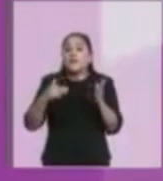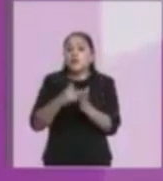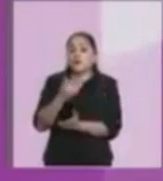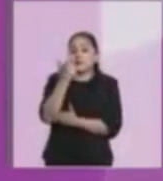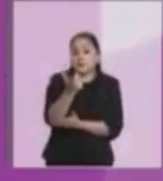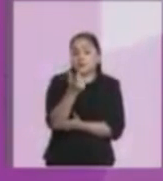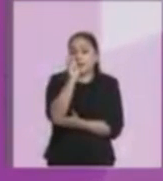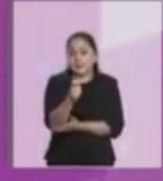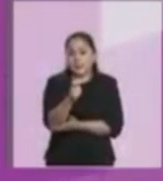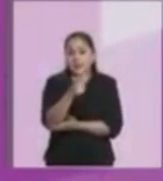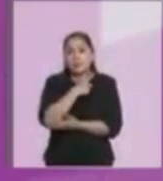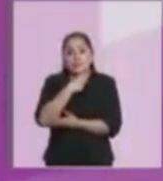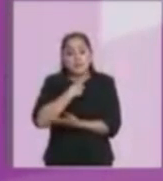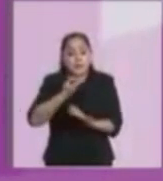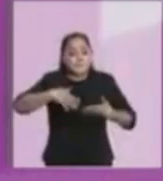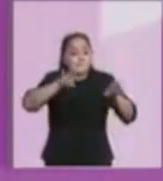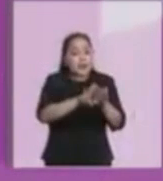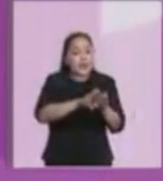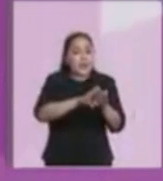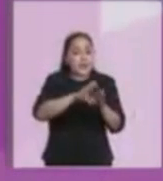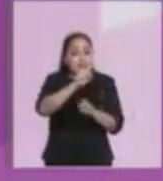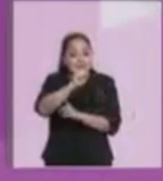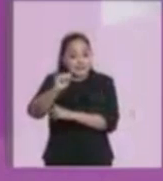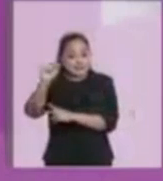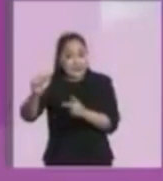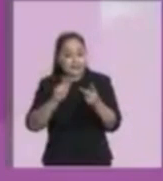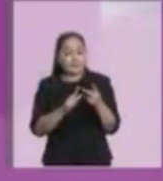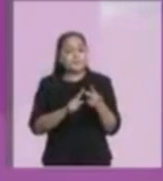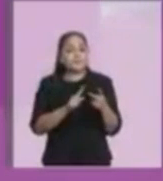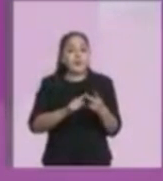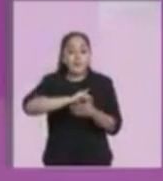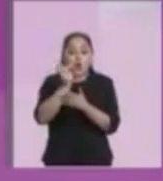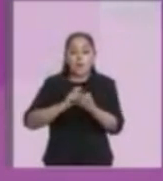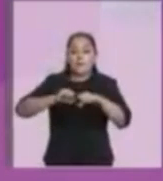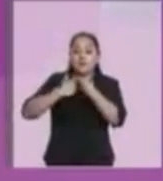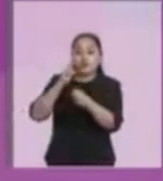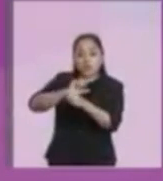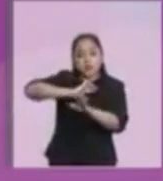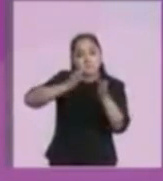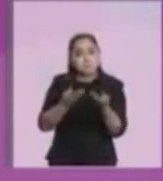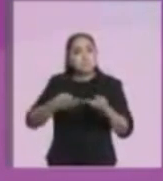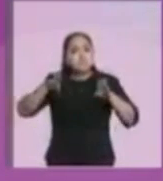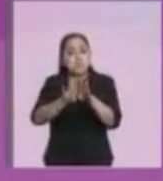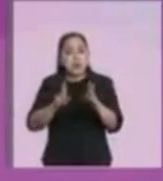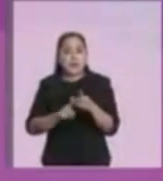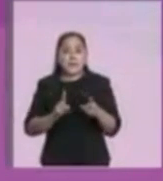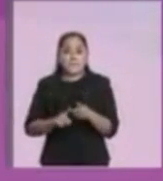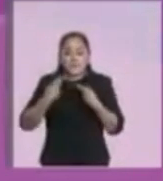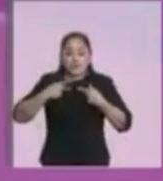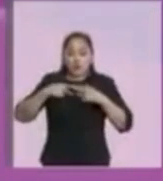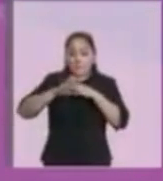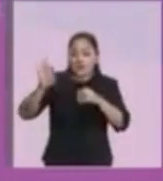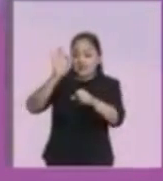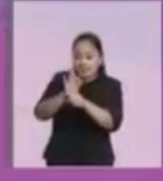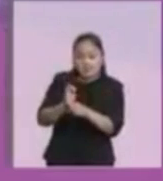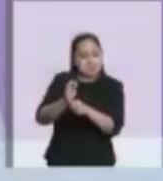pesos implica cerrar toda la Secretaría de Salud, todos los programas sociales, implica cerrar toda la defensa de los migrantes.